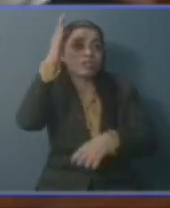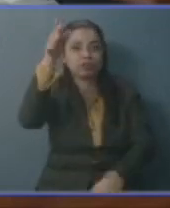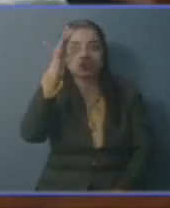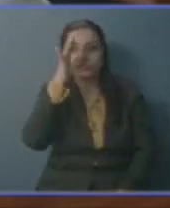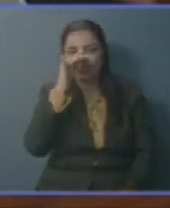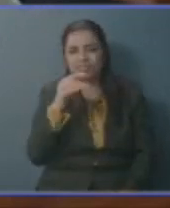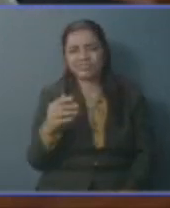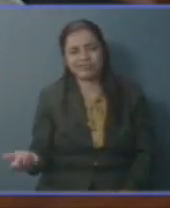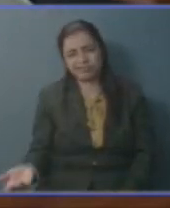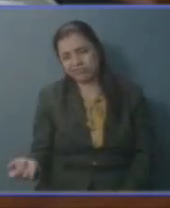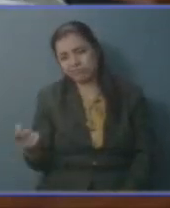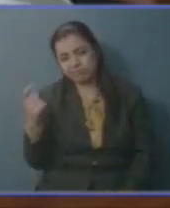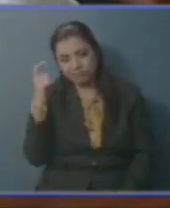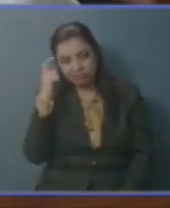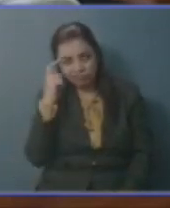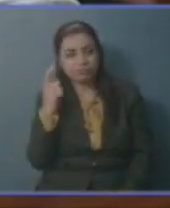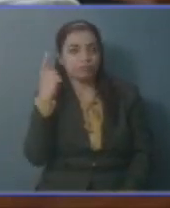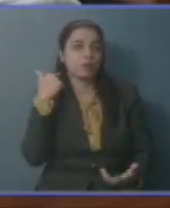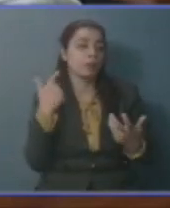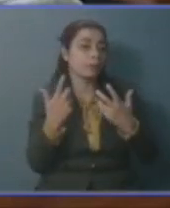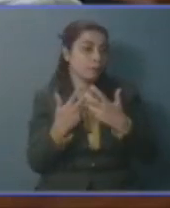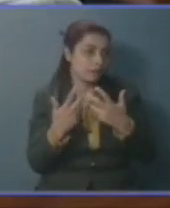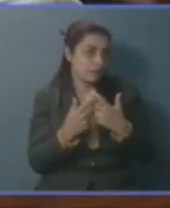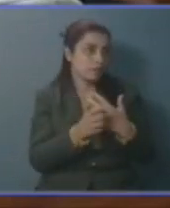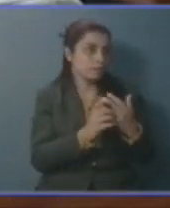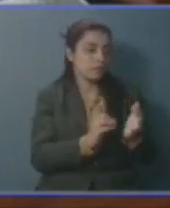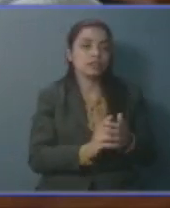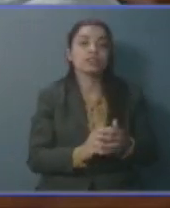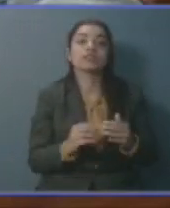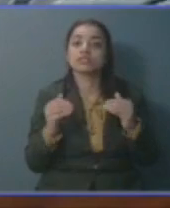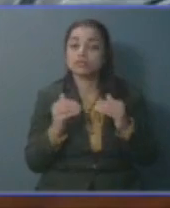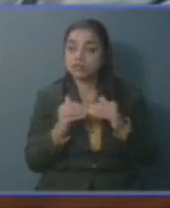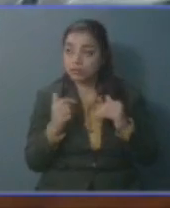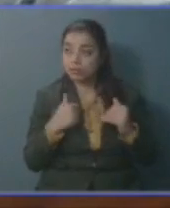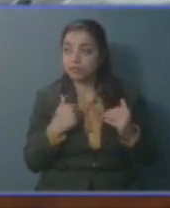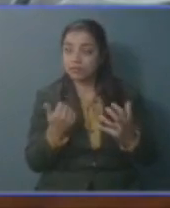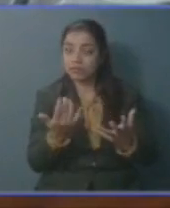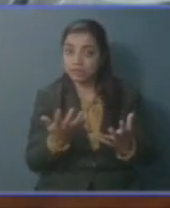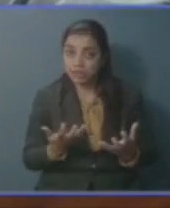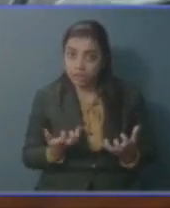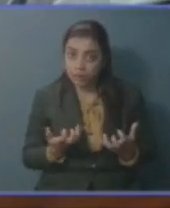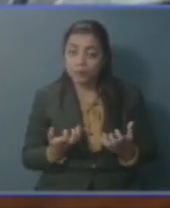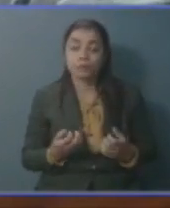Y finalmente, colegas, también quisiera